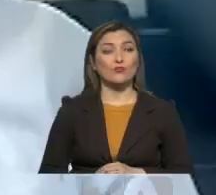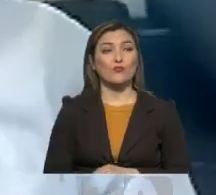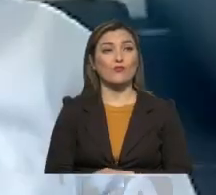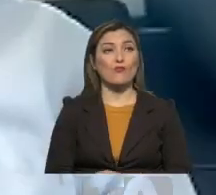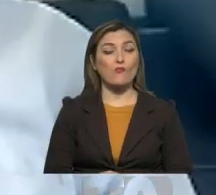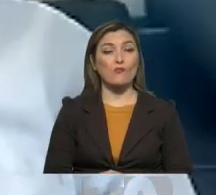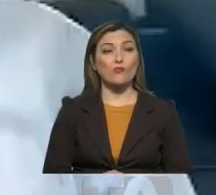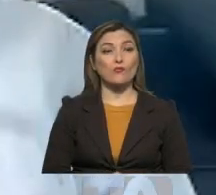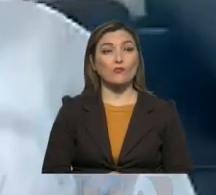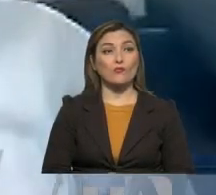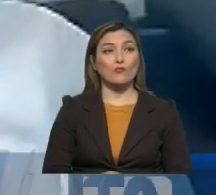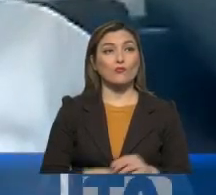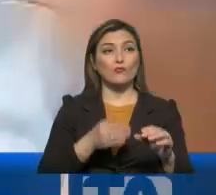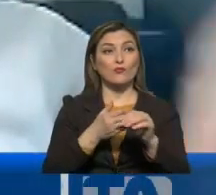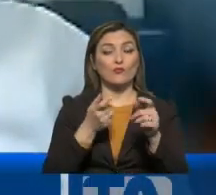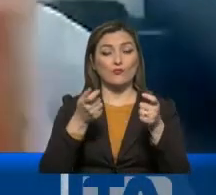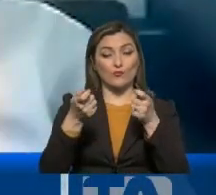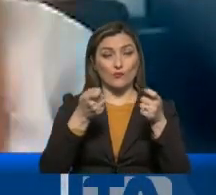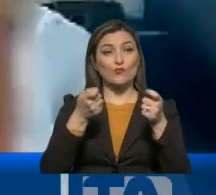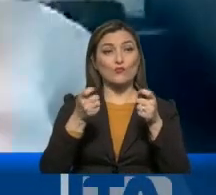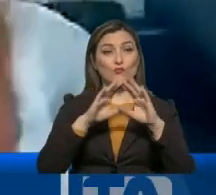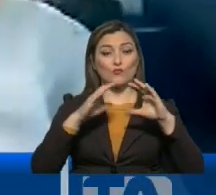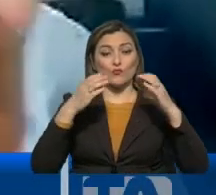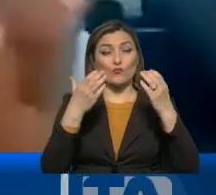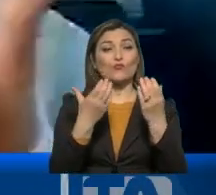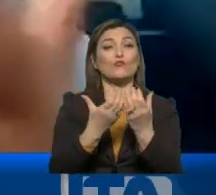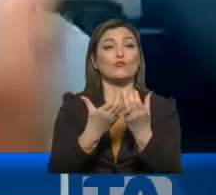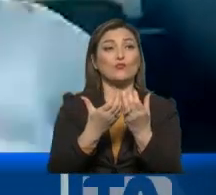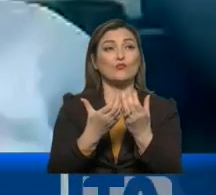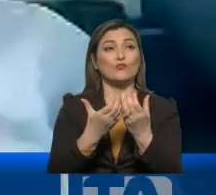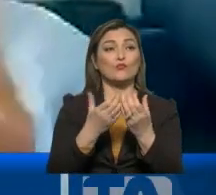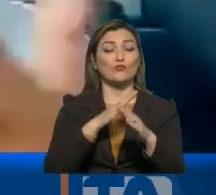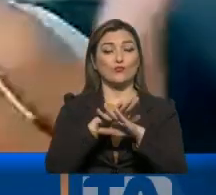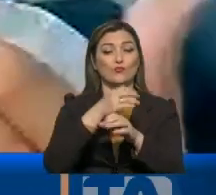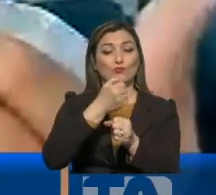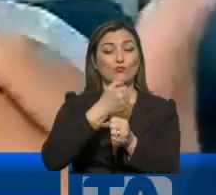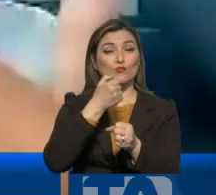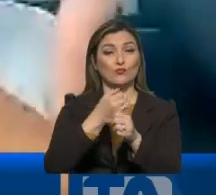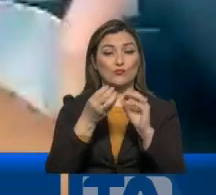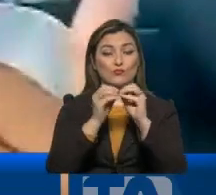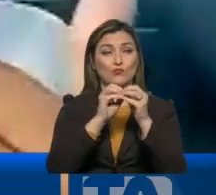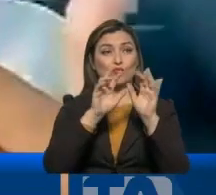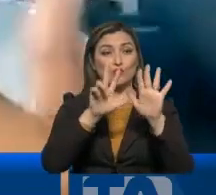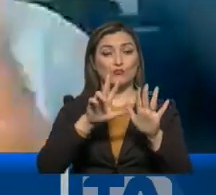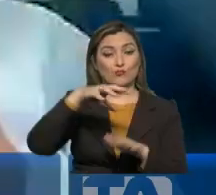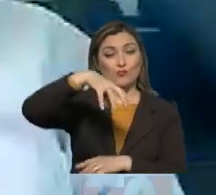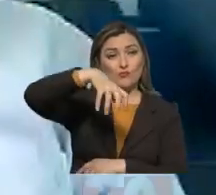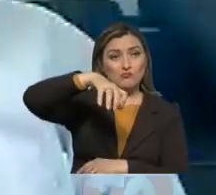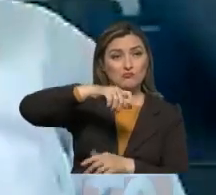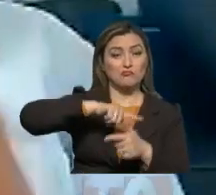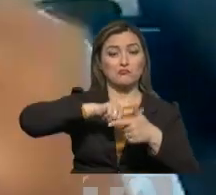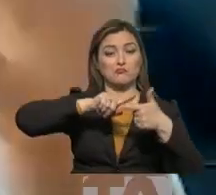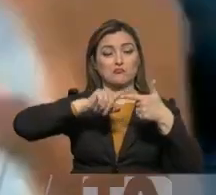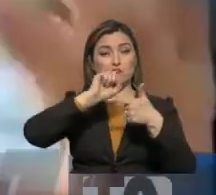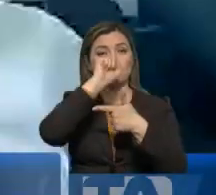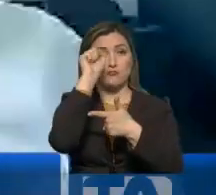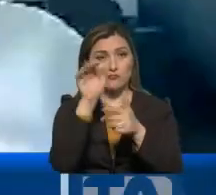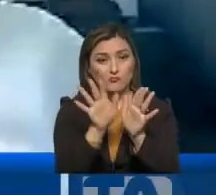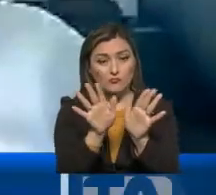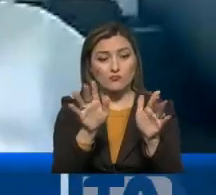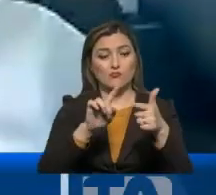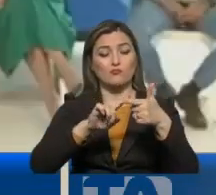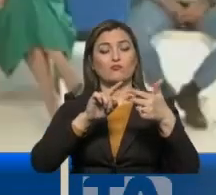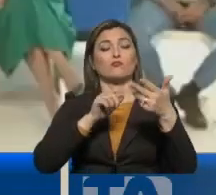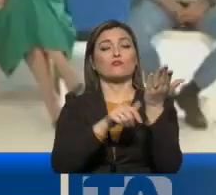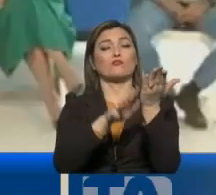objetivo a presidir estas comisiones considerando que son comisiones que tienen que ver con el trabajo de pachakutik están hablando de agua estamos hablando de derecho colectivo derecho a